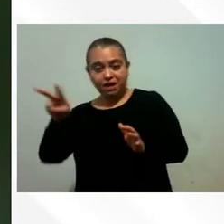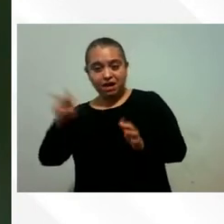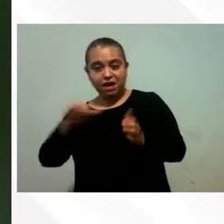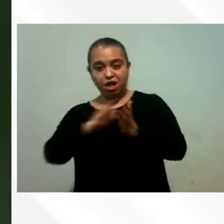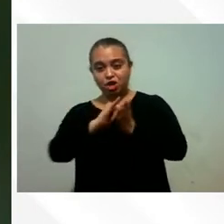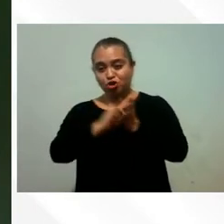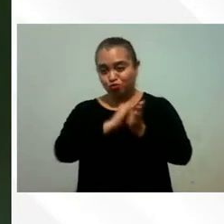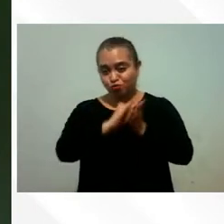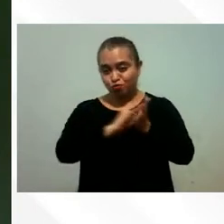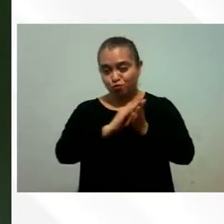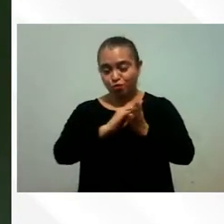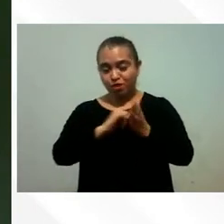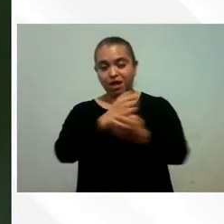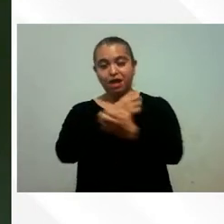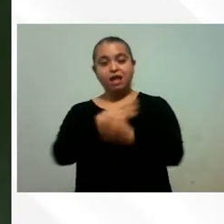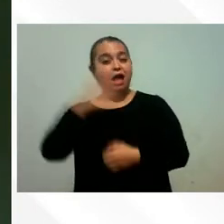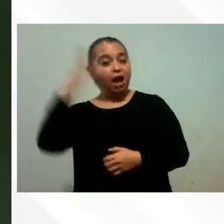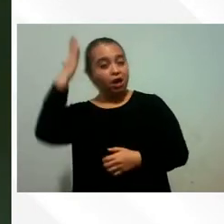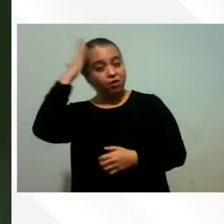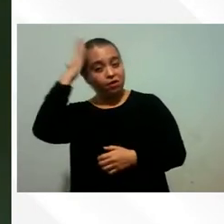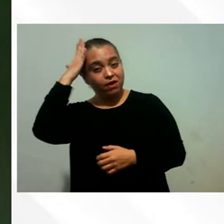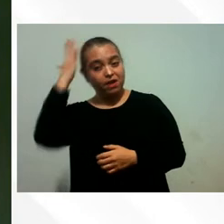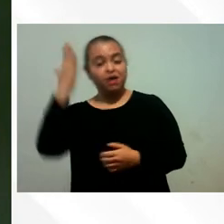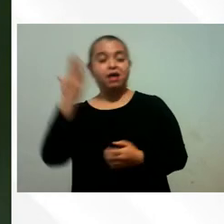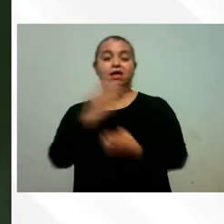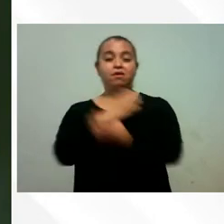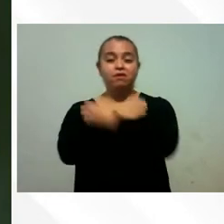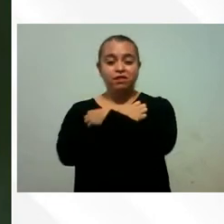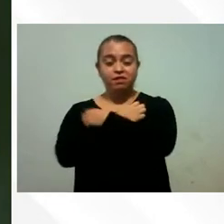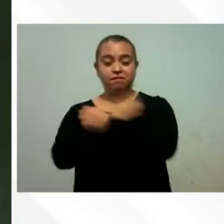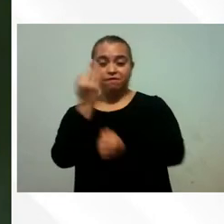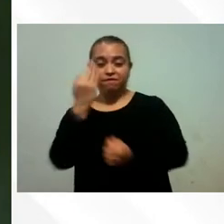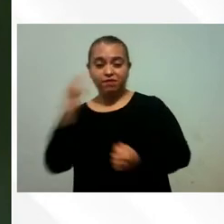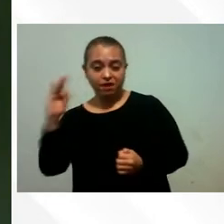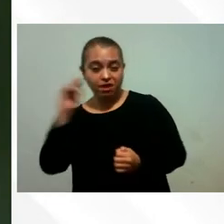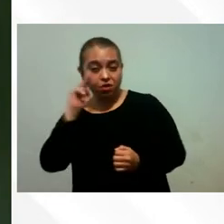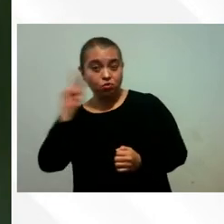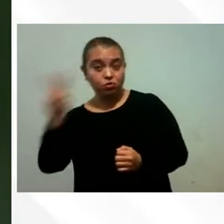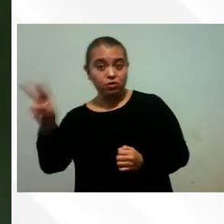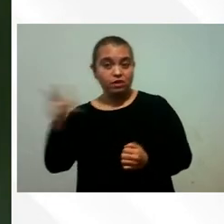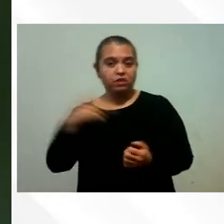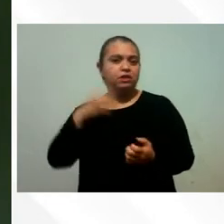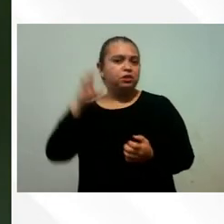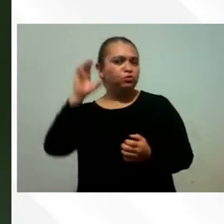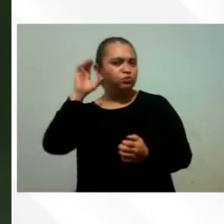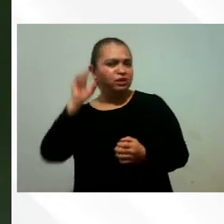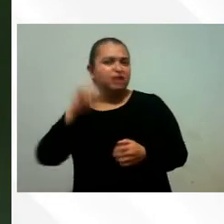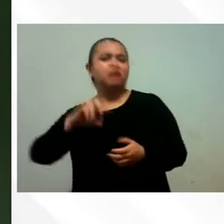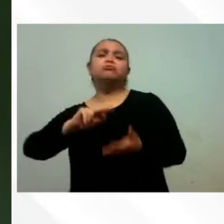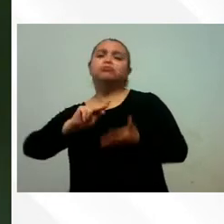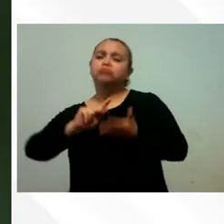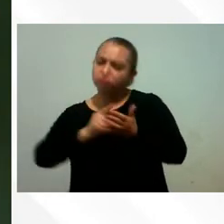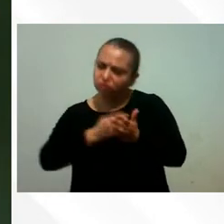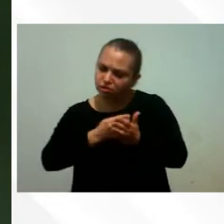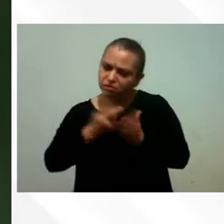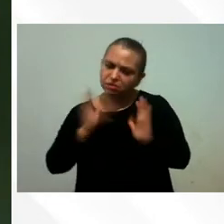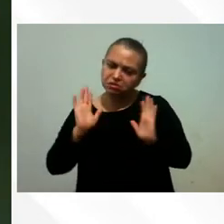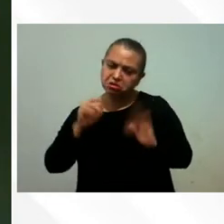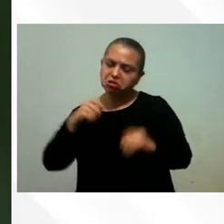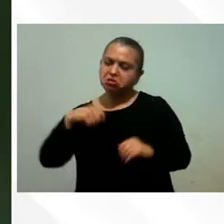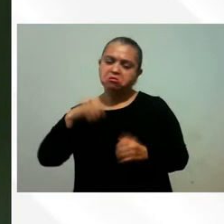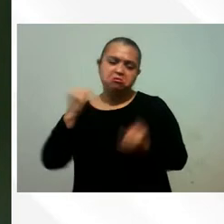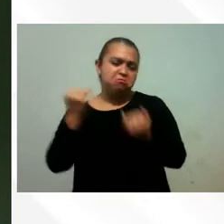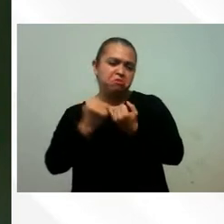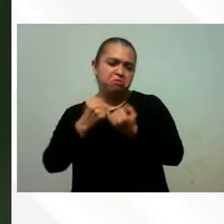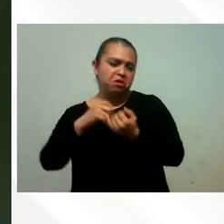Educativa Federal y la podrán volver a escuchar al igual que las anteriores. Con esto concluimos este